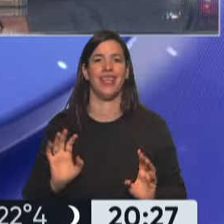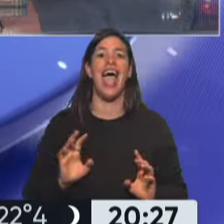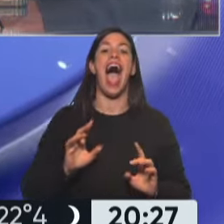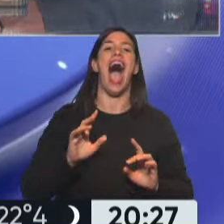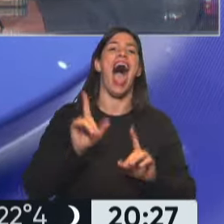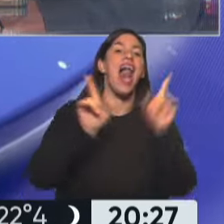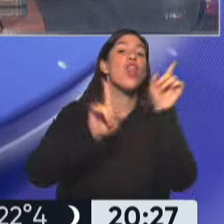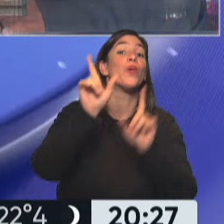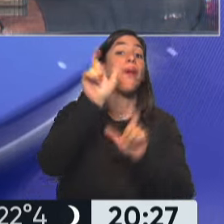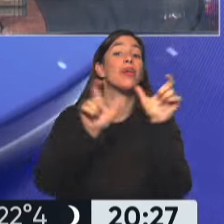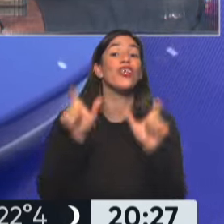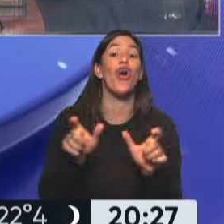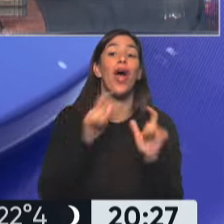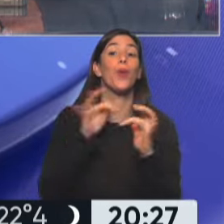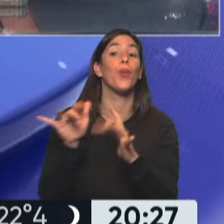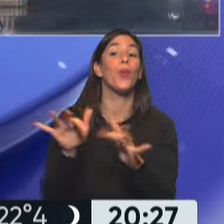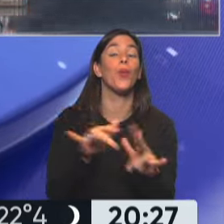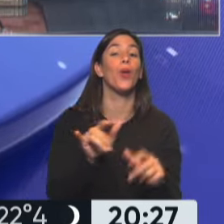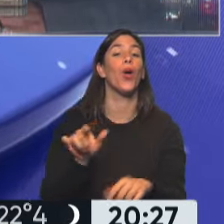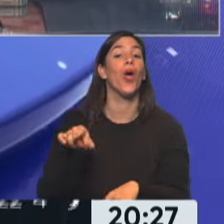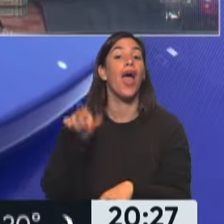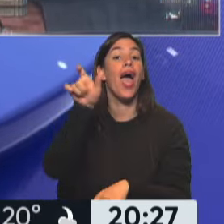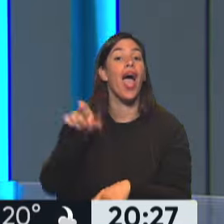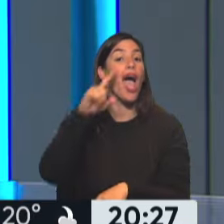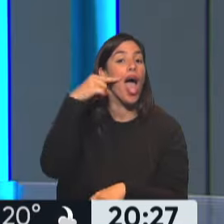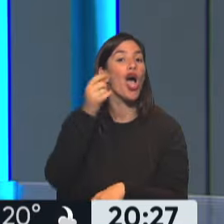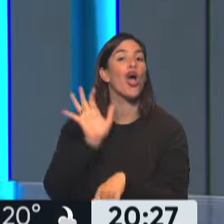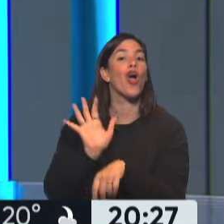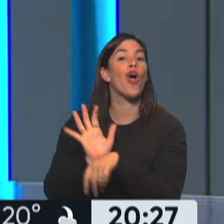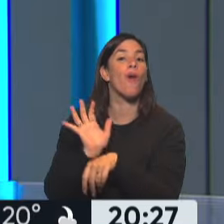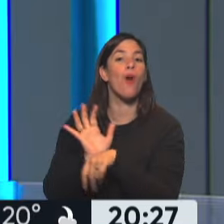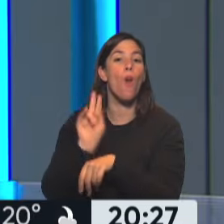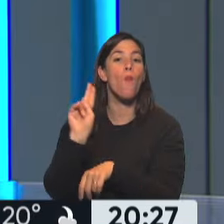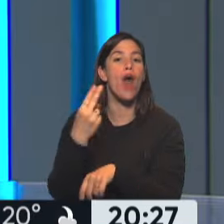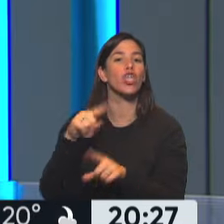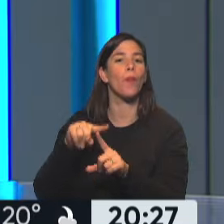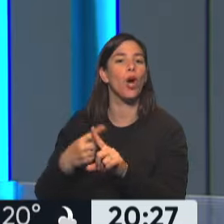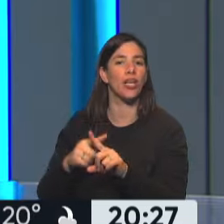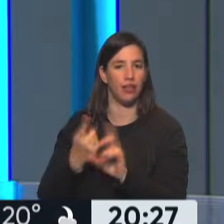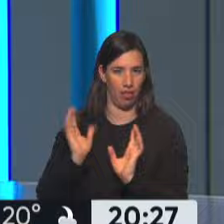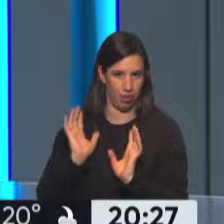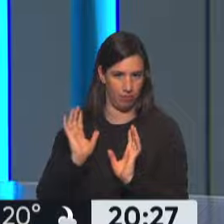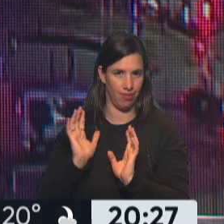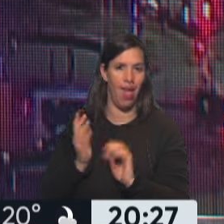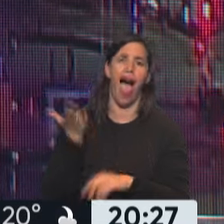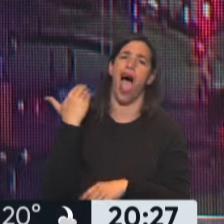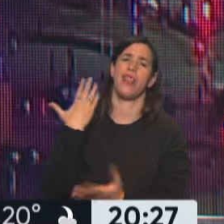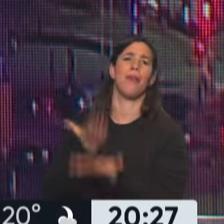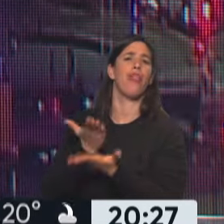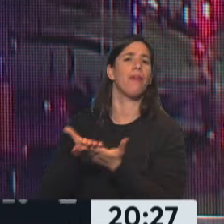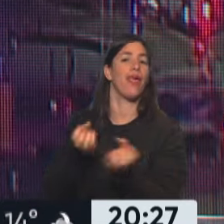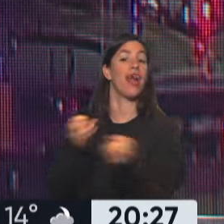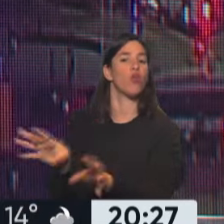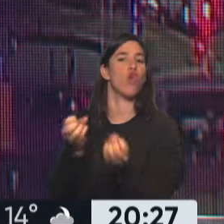se dice lo habían dicho previamente heo habían pedido previamente la renuncia al pej ya se la venían pidiendo digo me parece que era